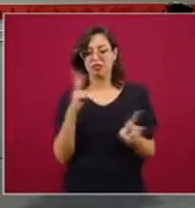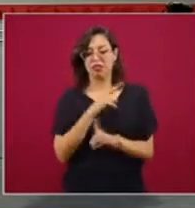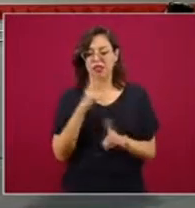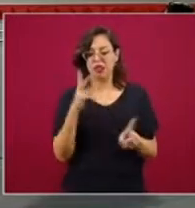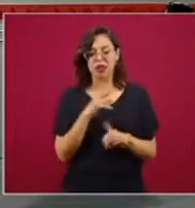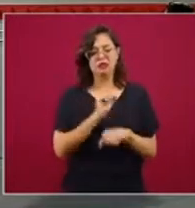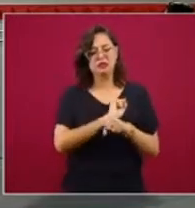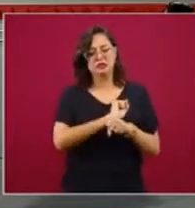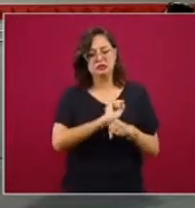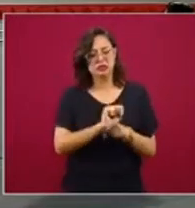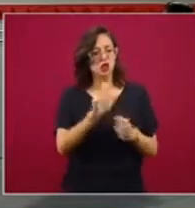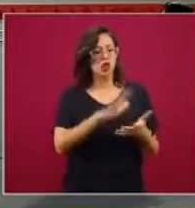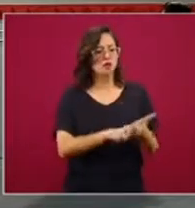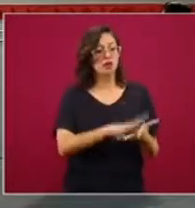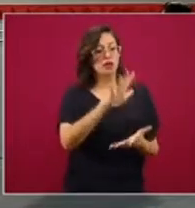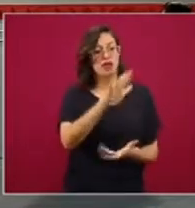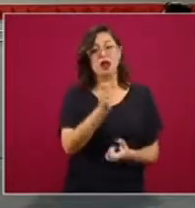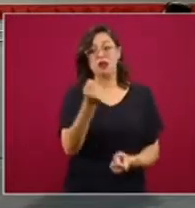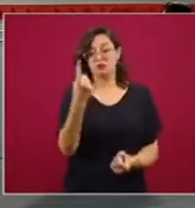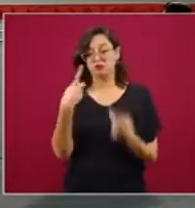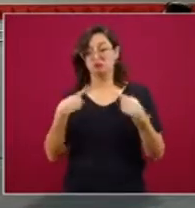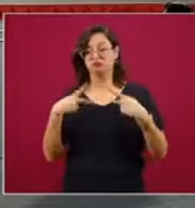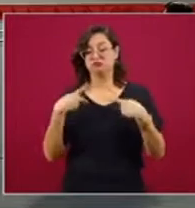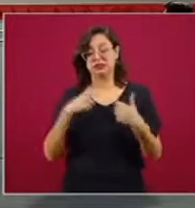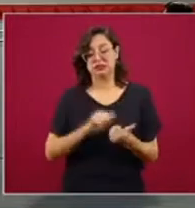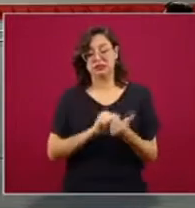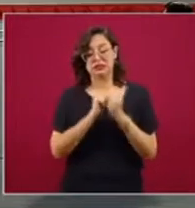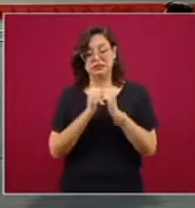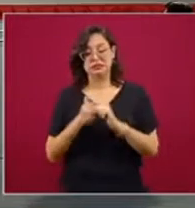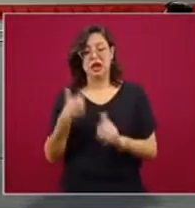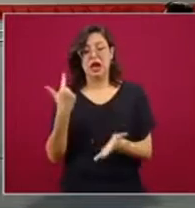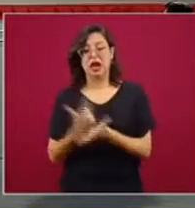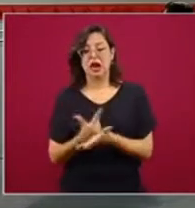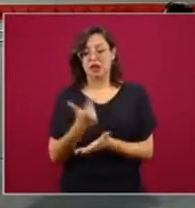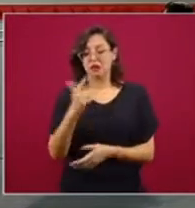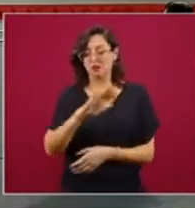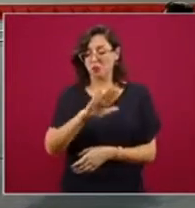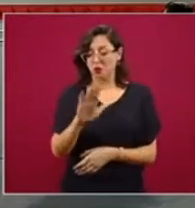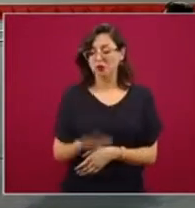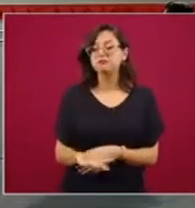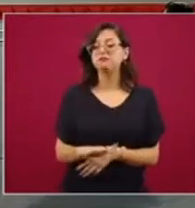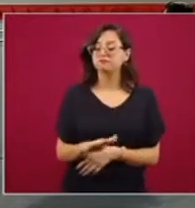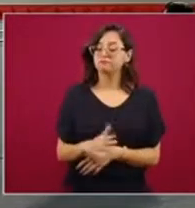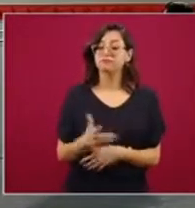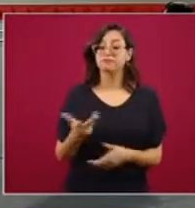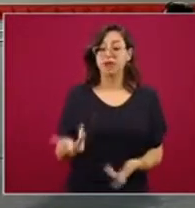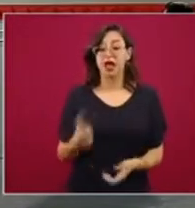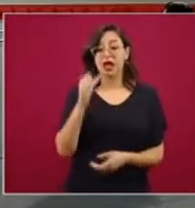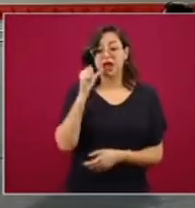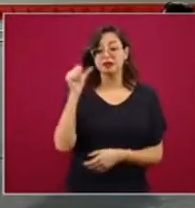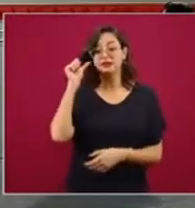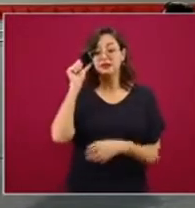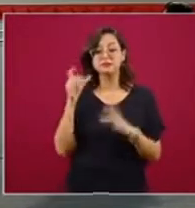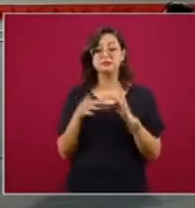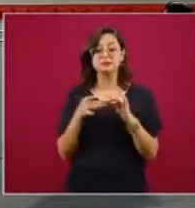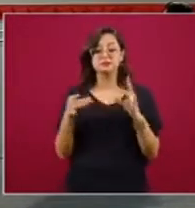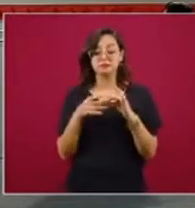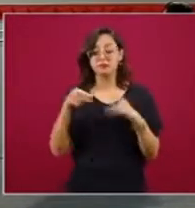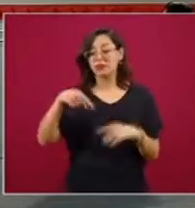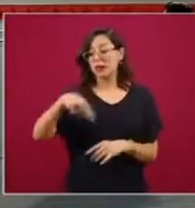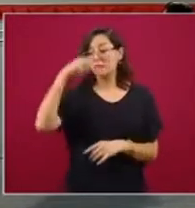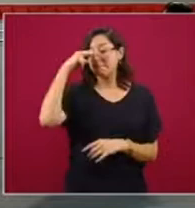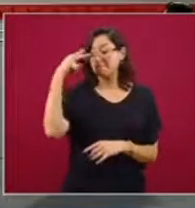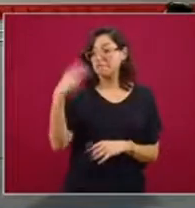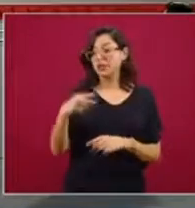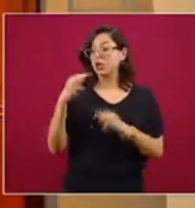puede causar la muerte. Ayer comentábamos que lamentablemente una cantidad importante de personas mueren en México